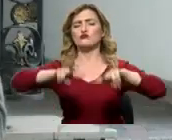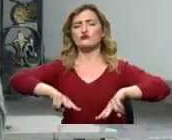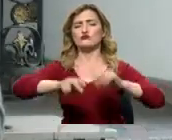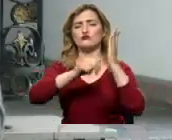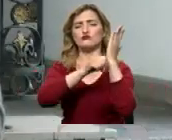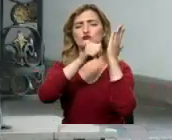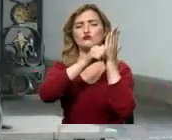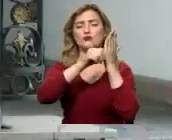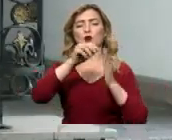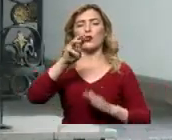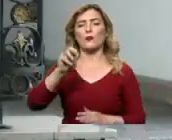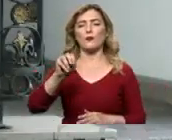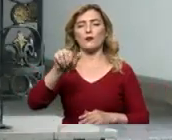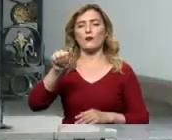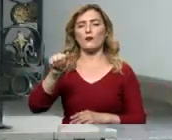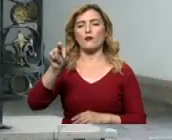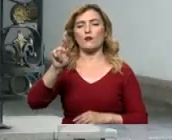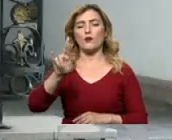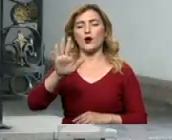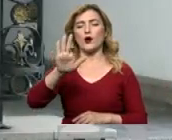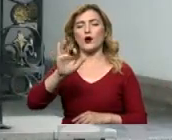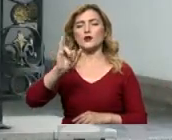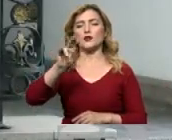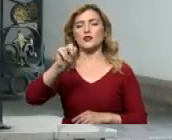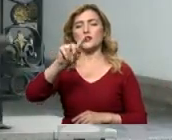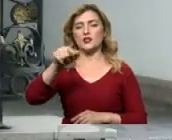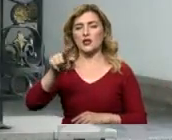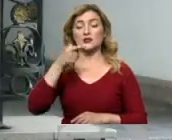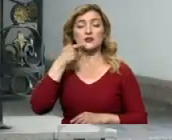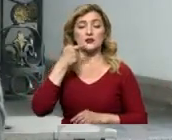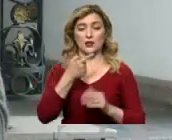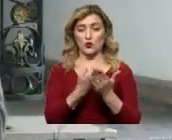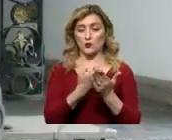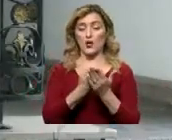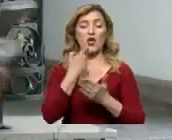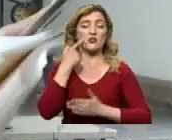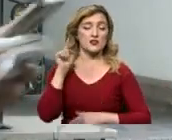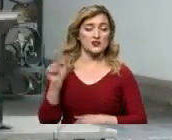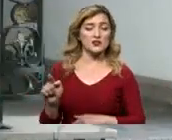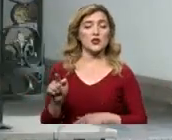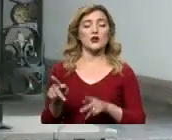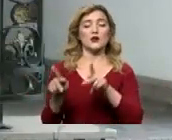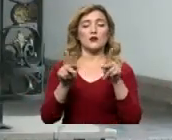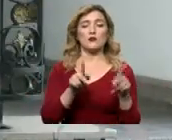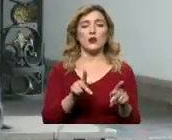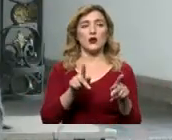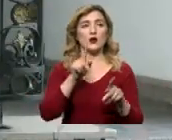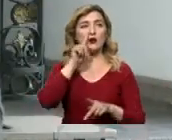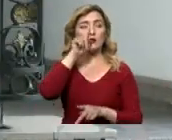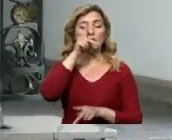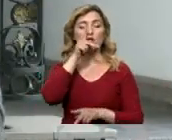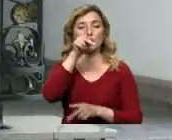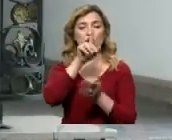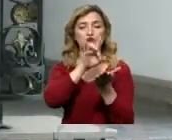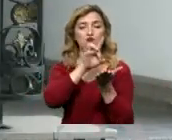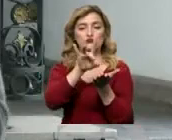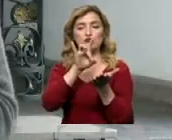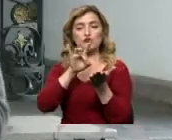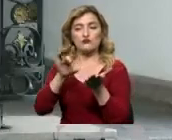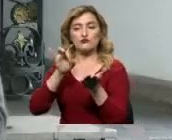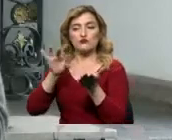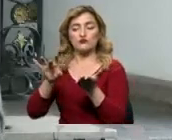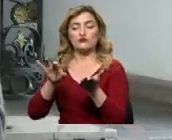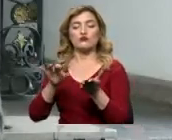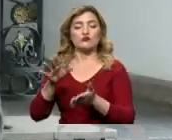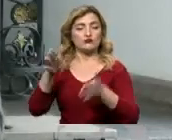ministro Richard Martínez señaló que continuará un plan en el tema de despidos en el sector público. Escuchemos